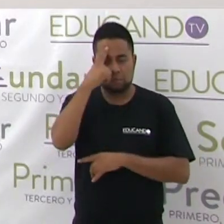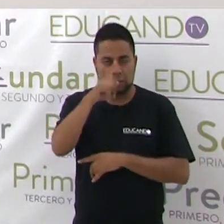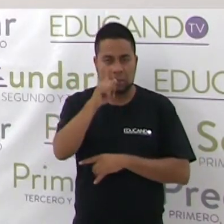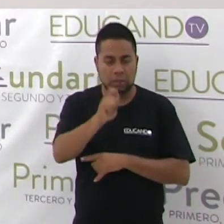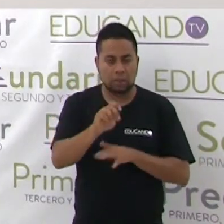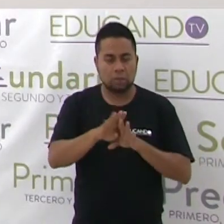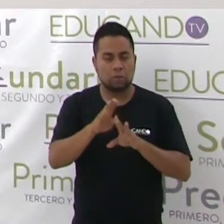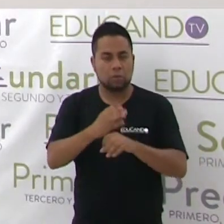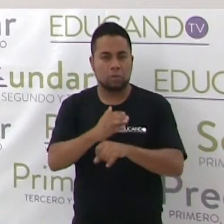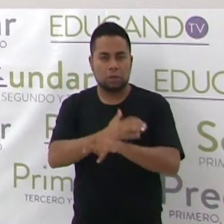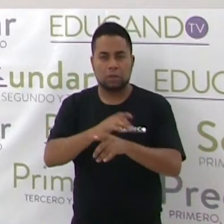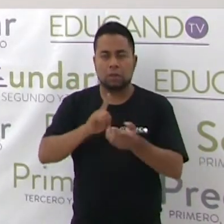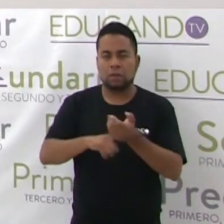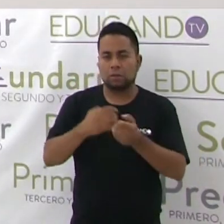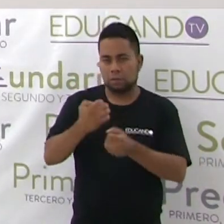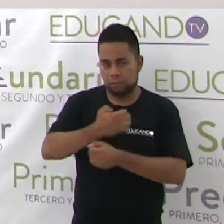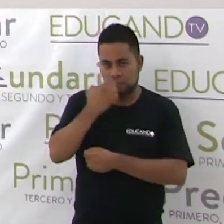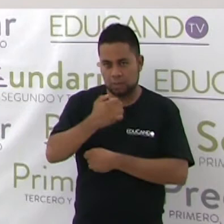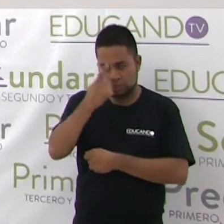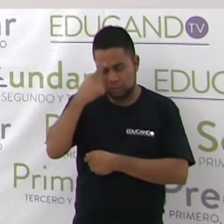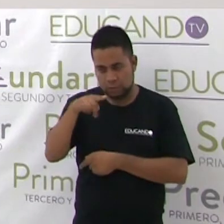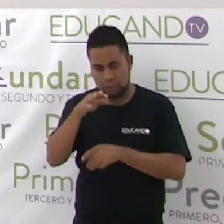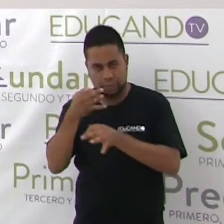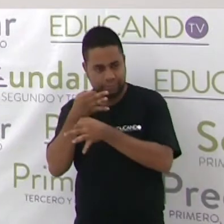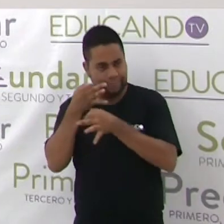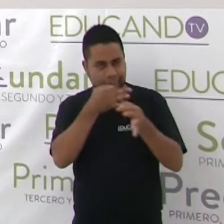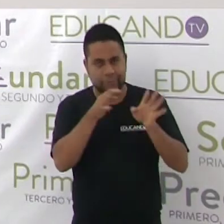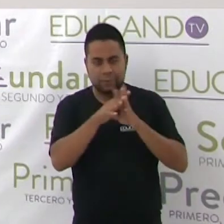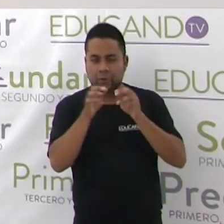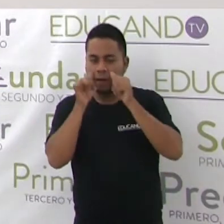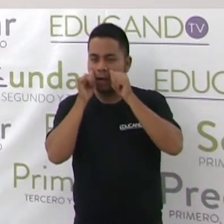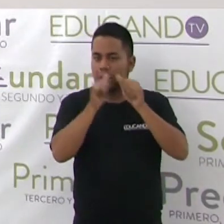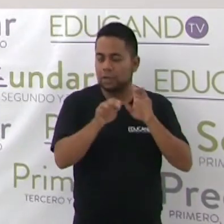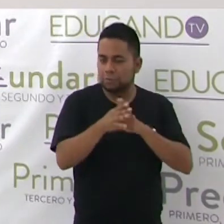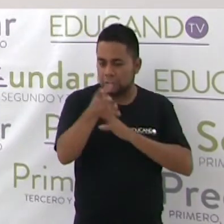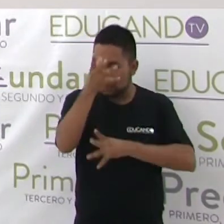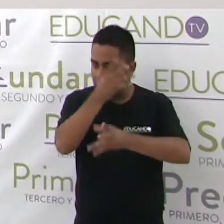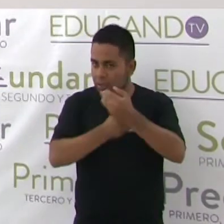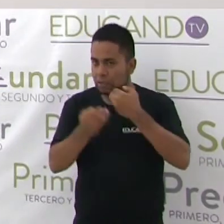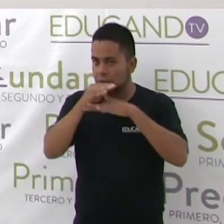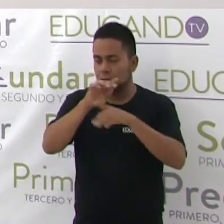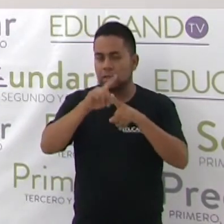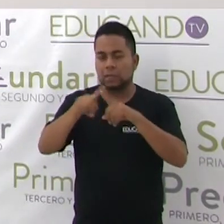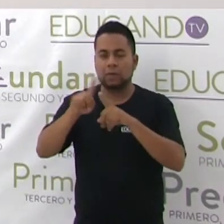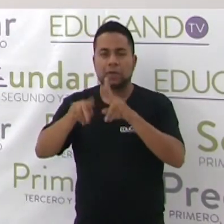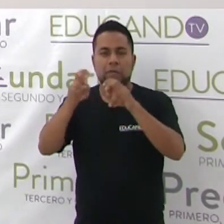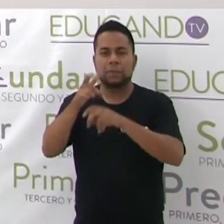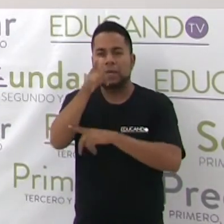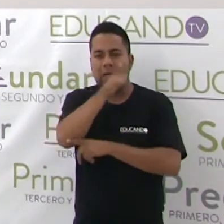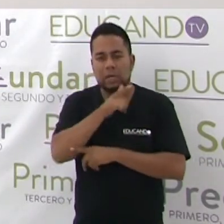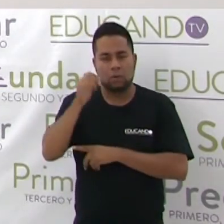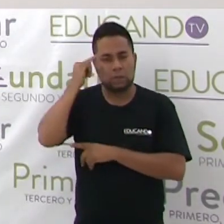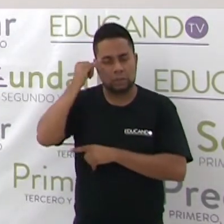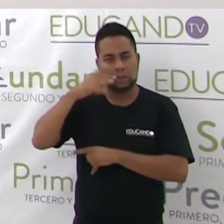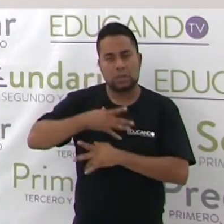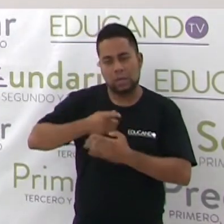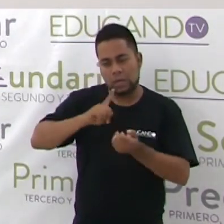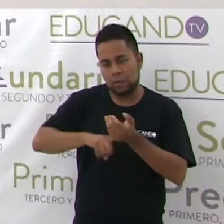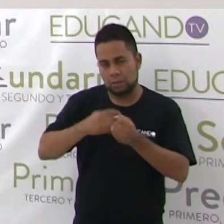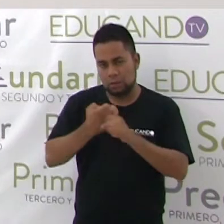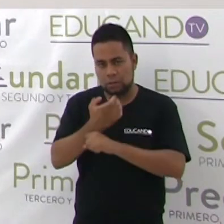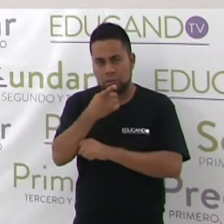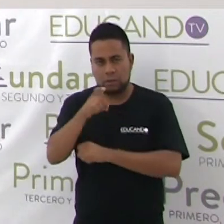nuestros compañeros de la escuela, para que así podamos ir nosotros aprendiendo sobre la lengua o las lenguas que manejamos en el